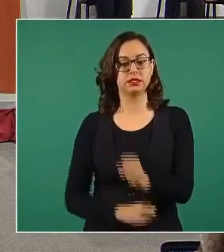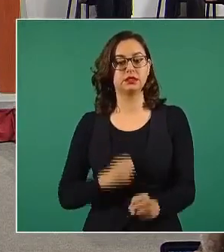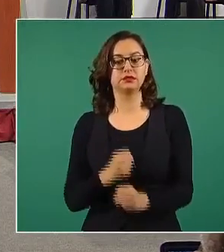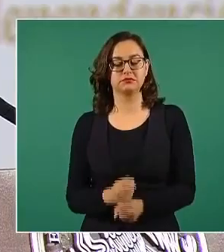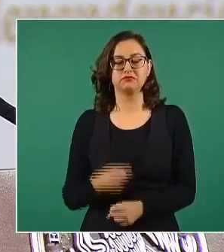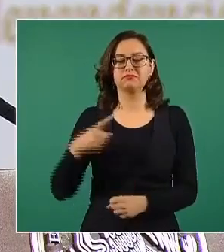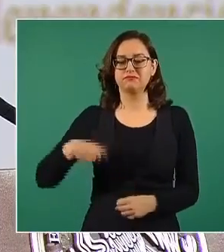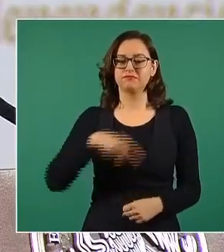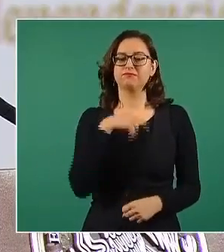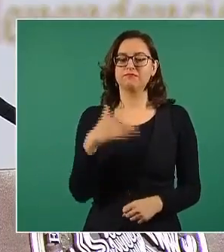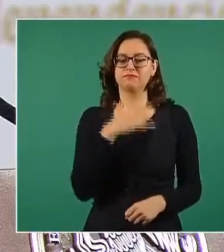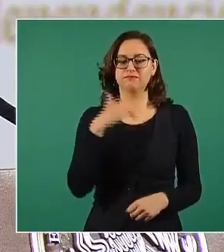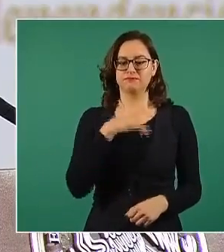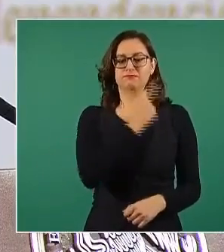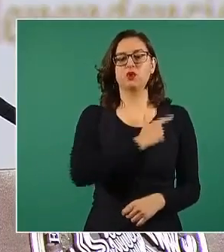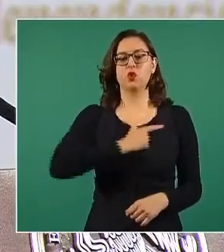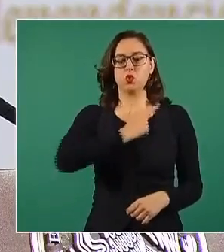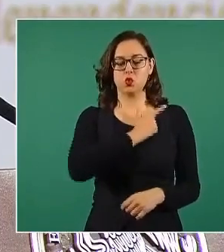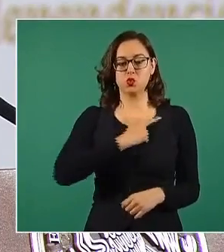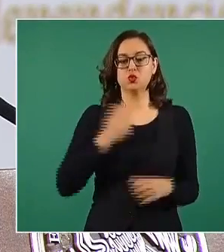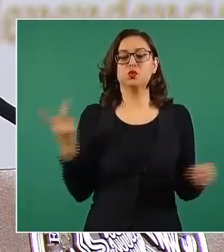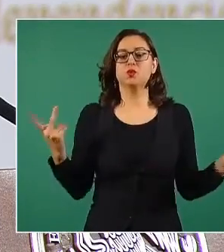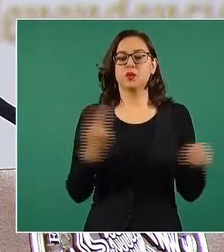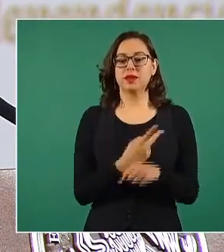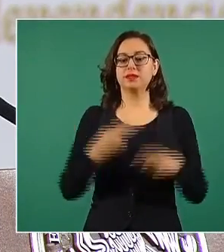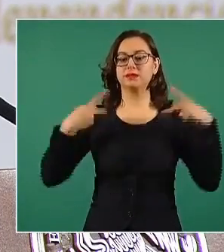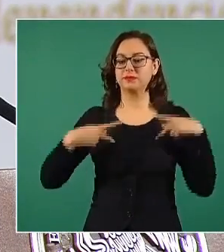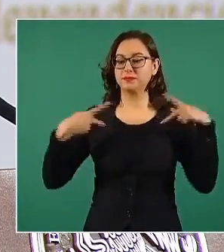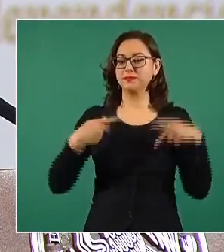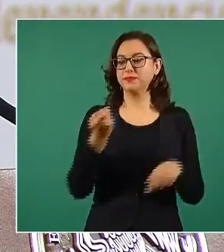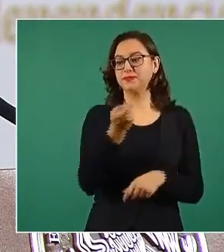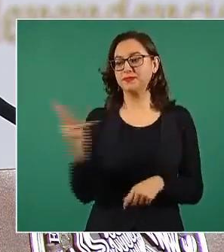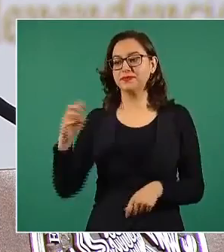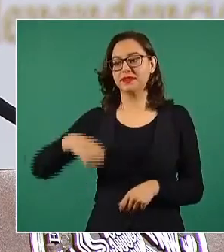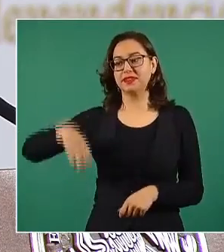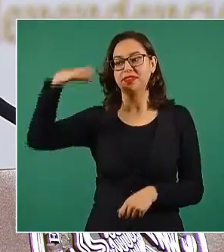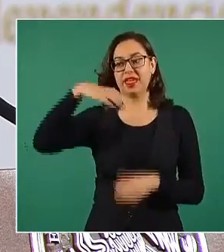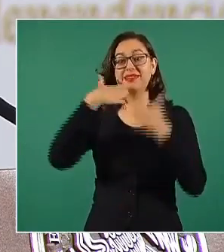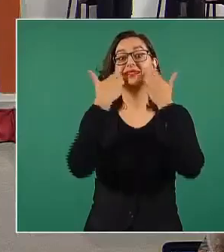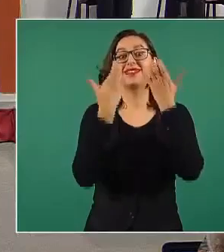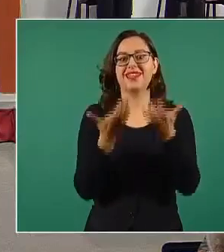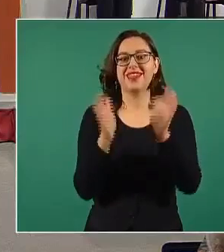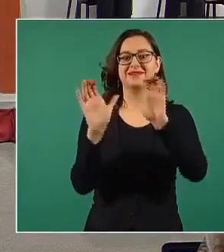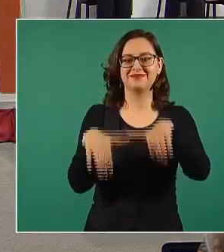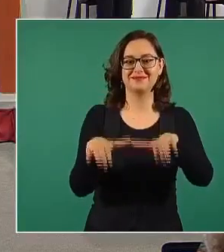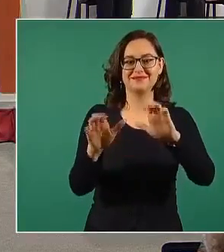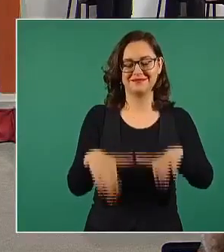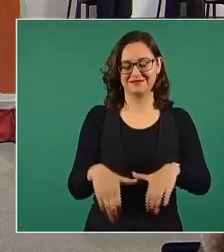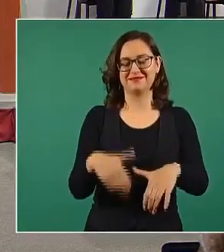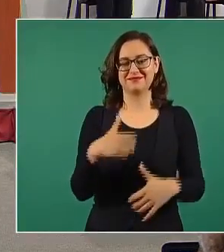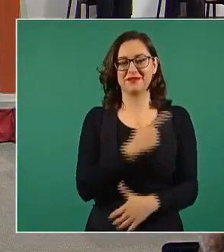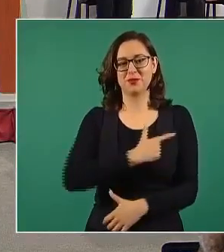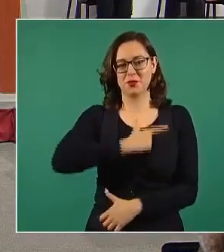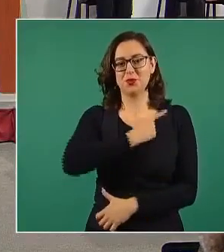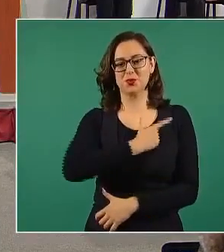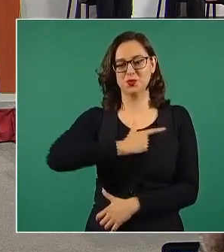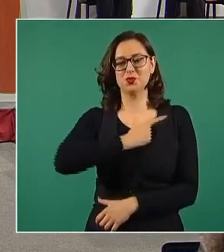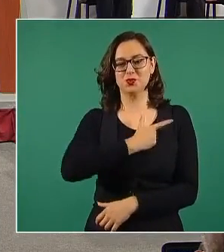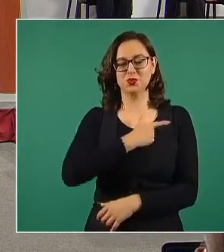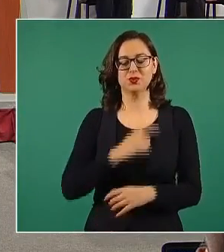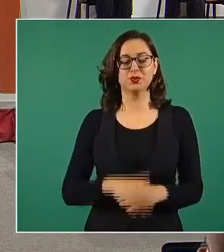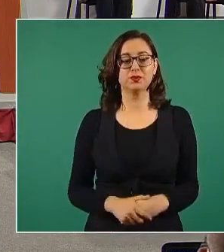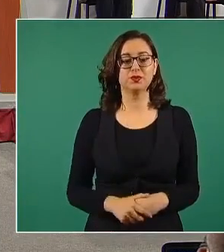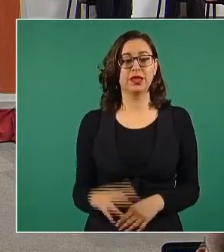gusto que hay mucho entusiasmo por parte de los adultos mayores para realizar su registro. E hicimos un